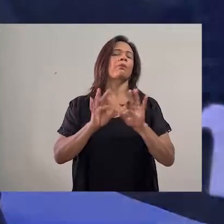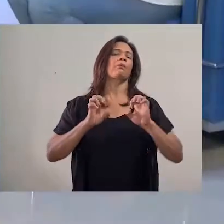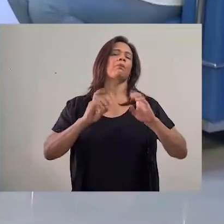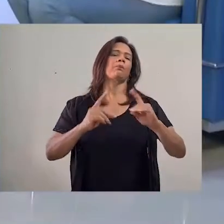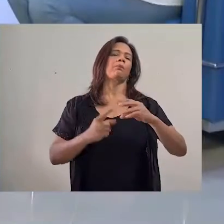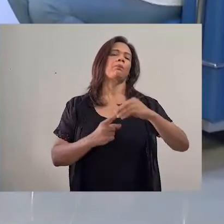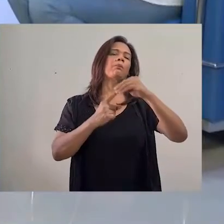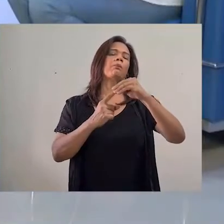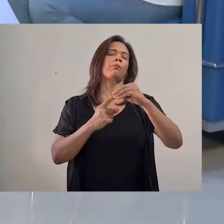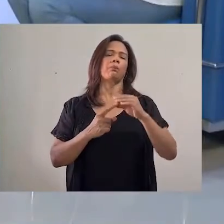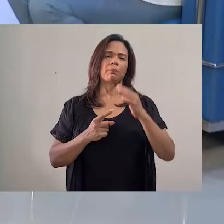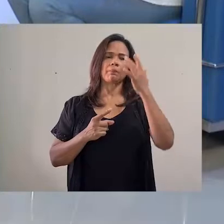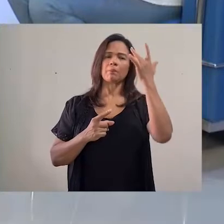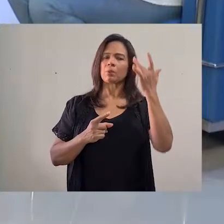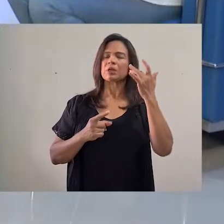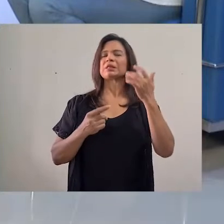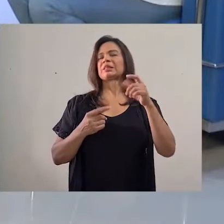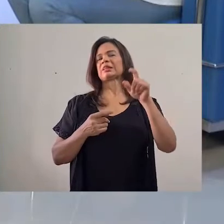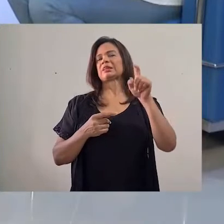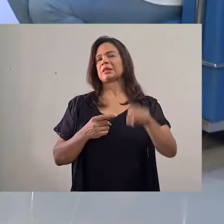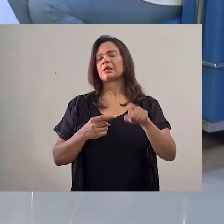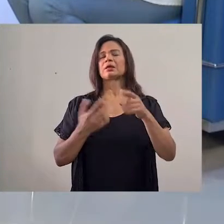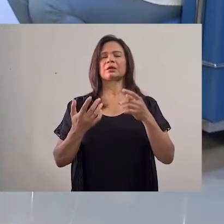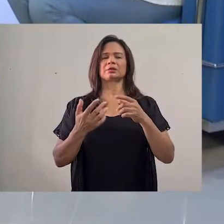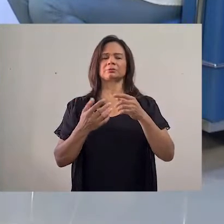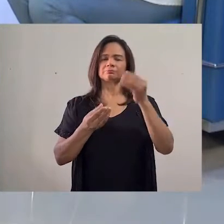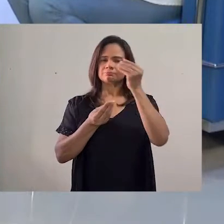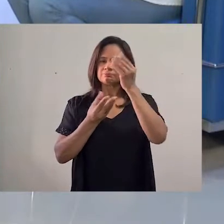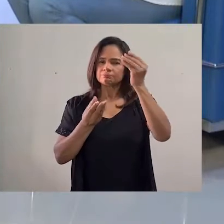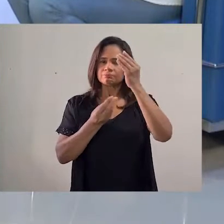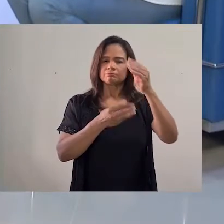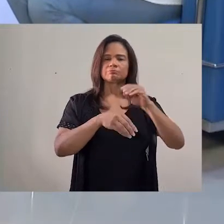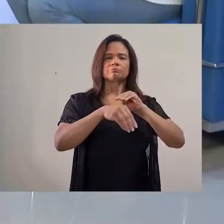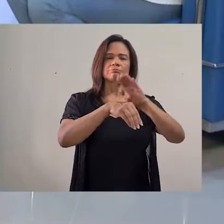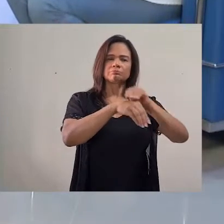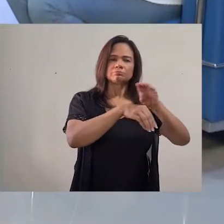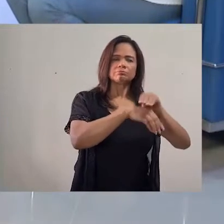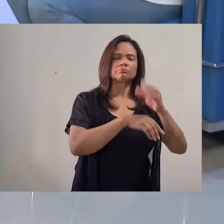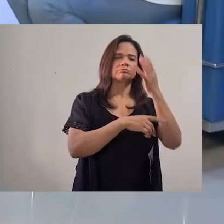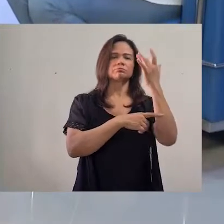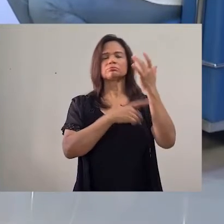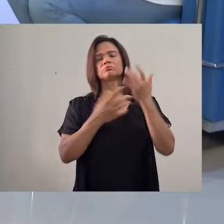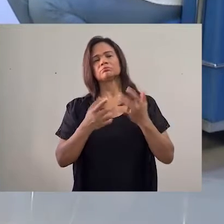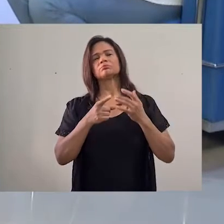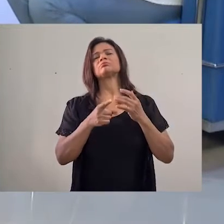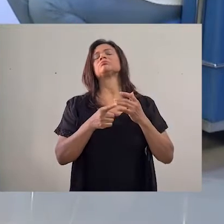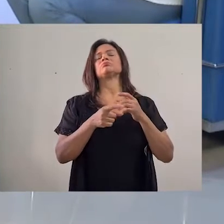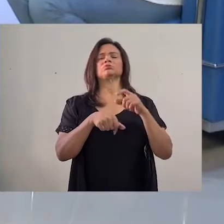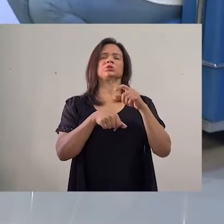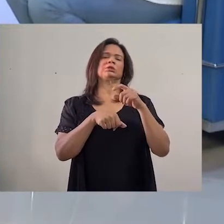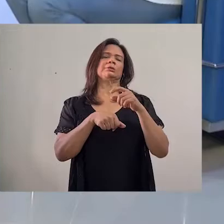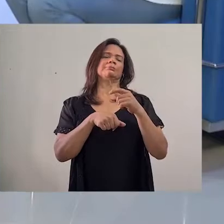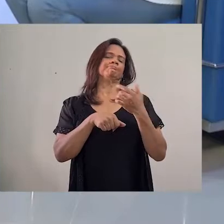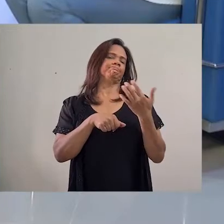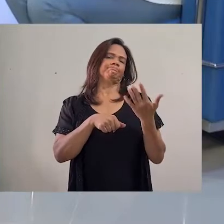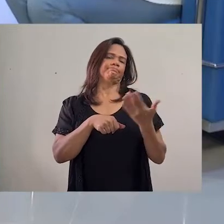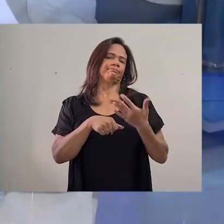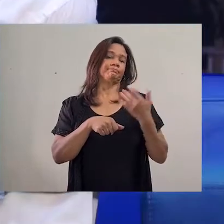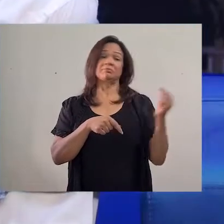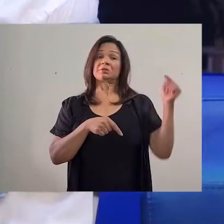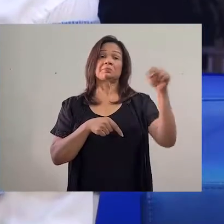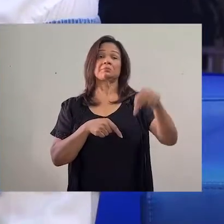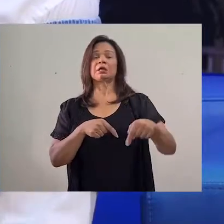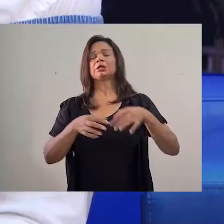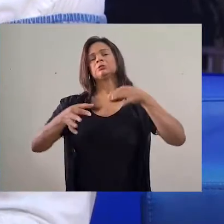es la importancia de la educación especial? ¿Por qué tenemos que hacer conciencia? ¿Por qué están ustedes tomándose el